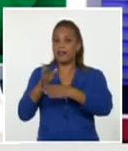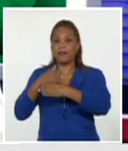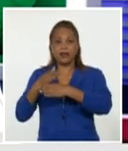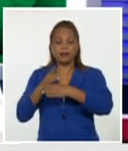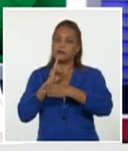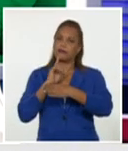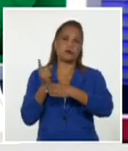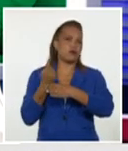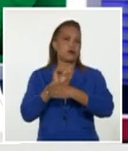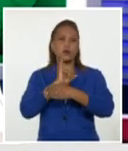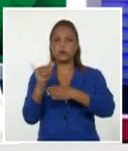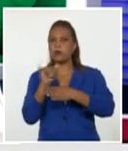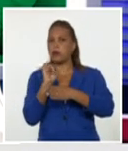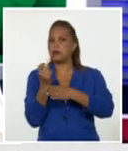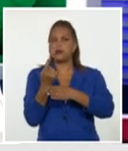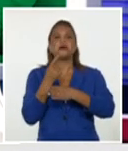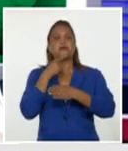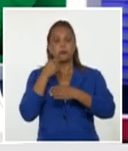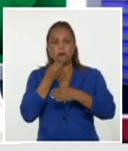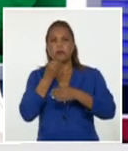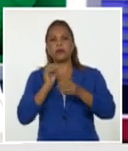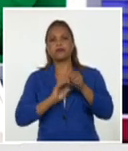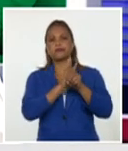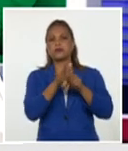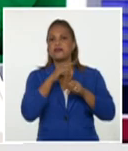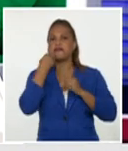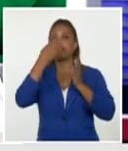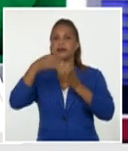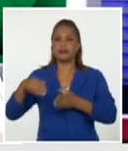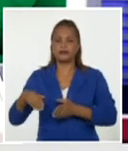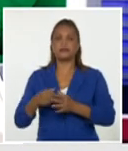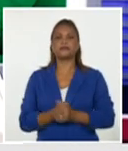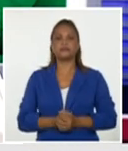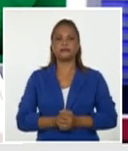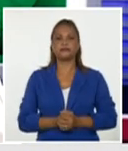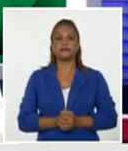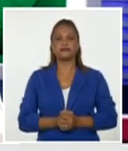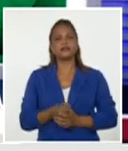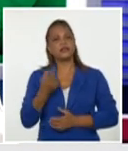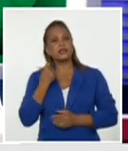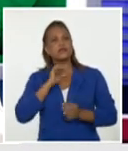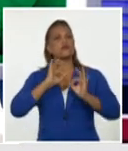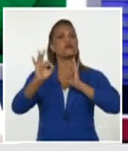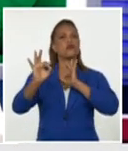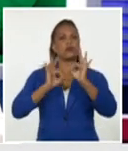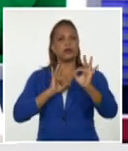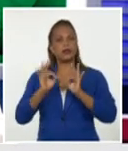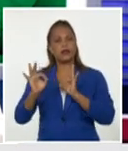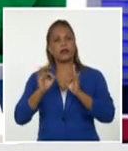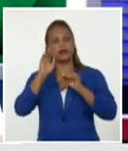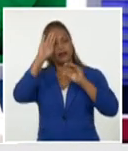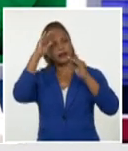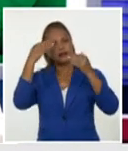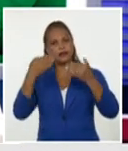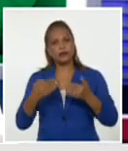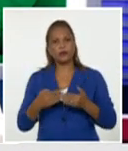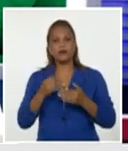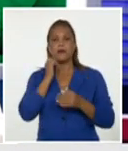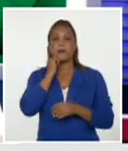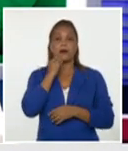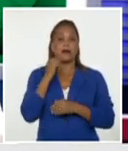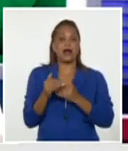la importancia que tiene que cada vez nos protejamos mucho más de lo que hemos venido haciendo hasta